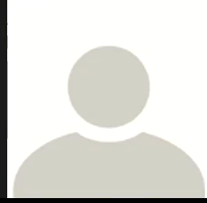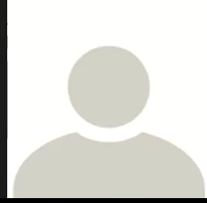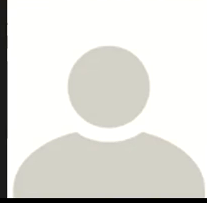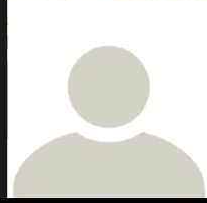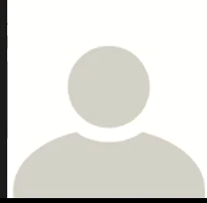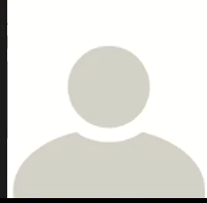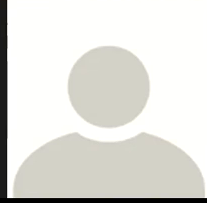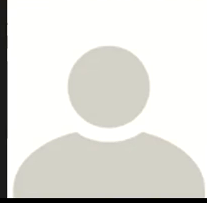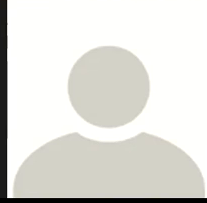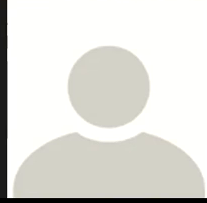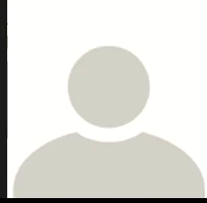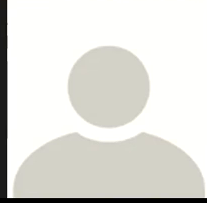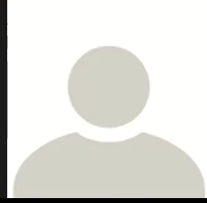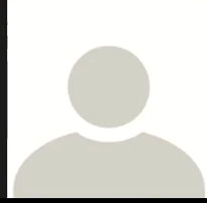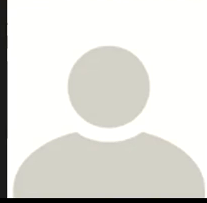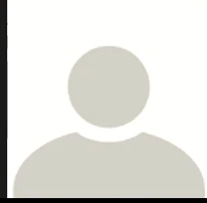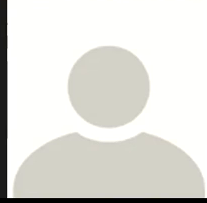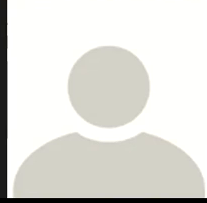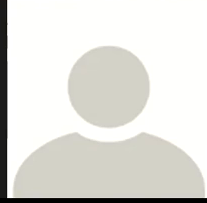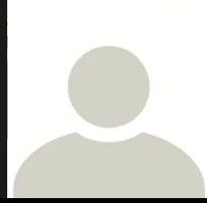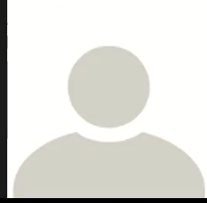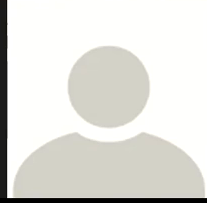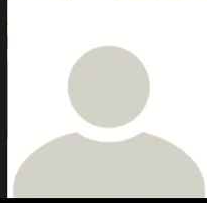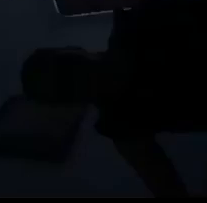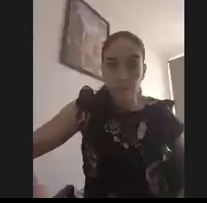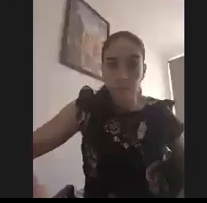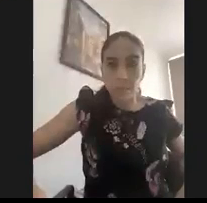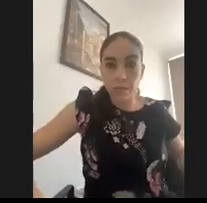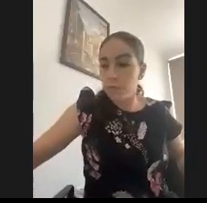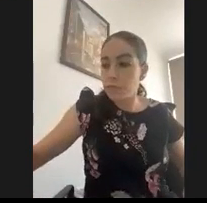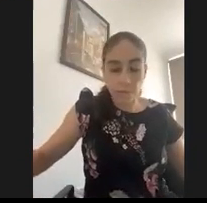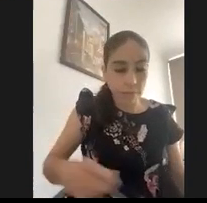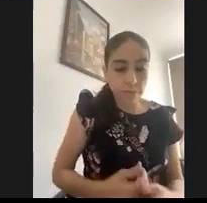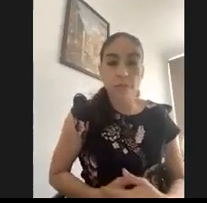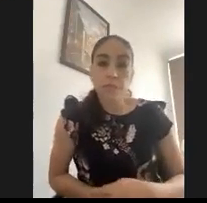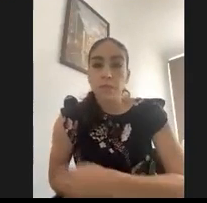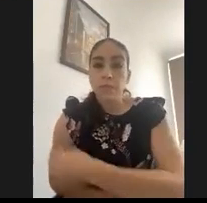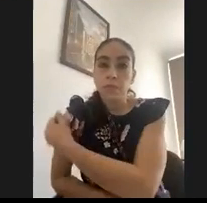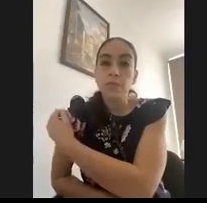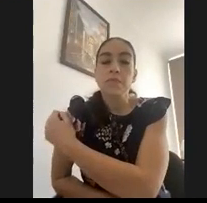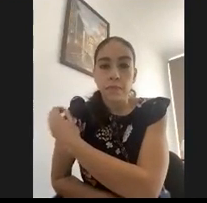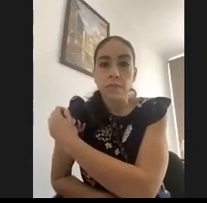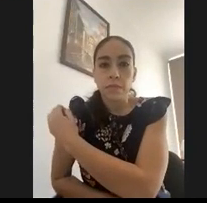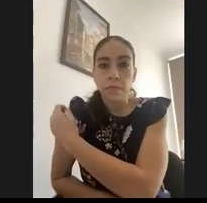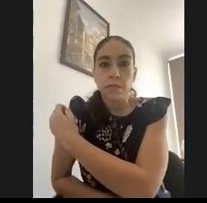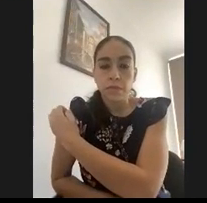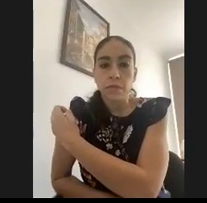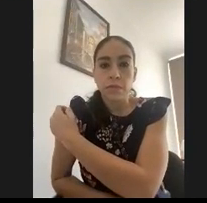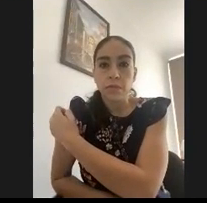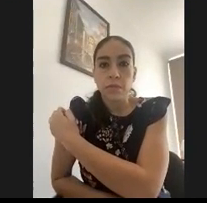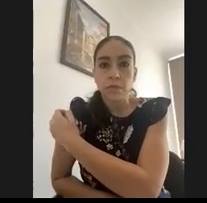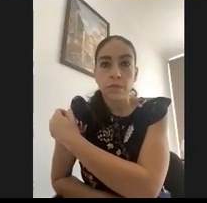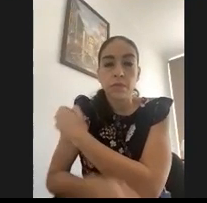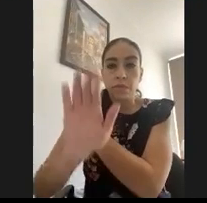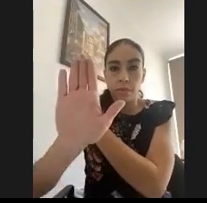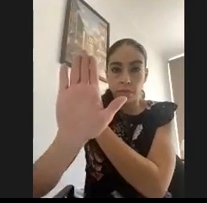están avanzando más que la misma cabecera municipal. Y eso hay que reconocerlo y hay que agradecerlo. Muchas gracias.